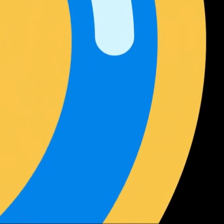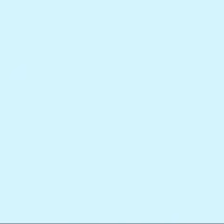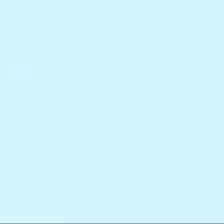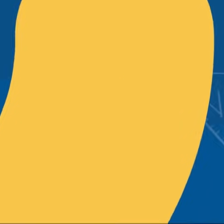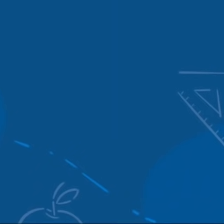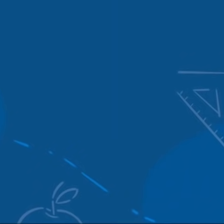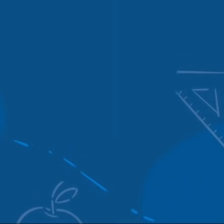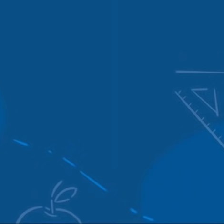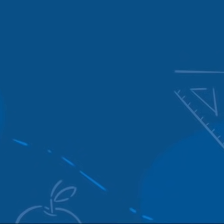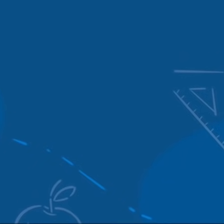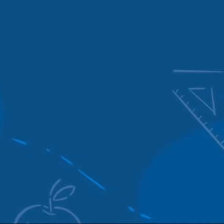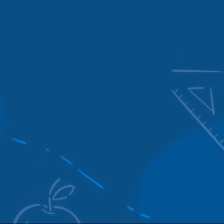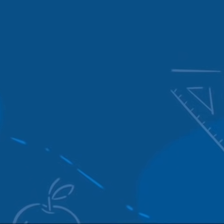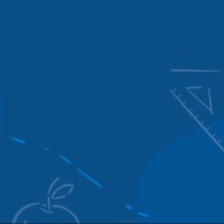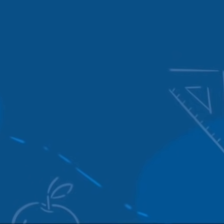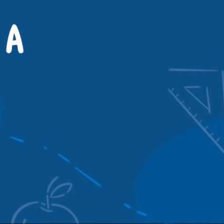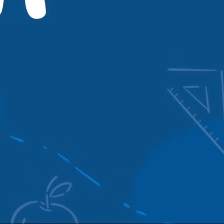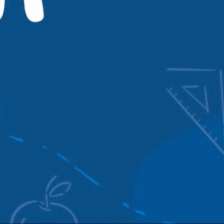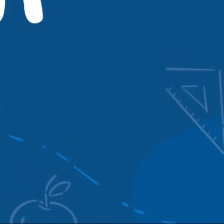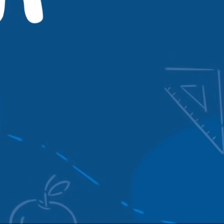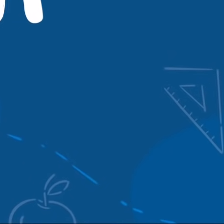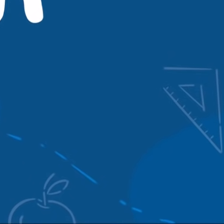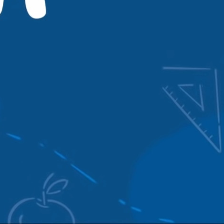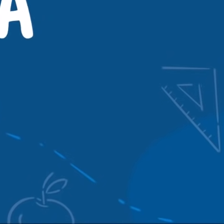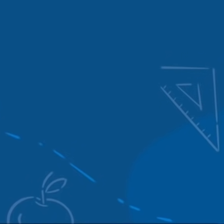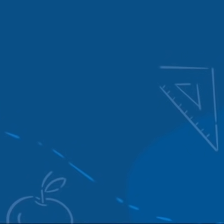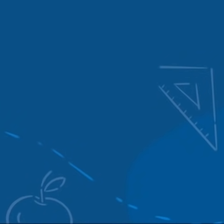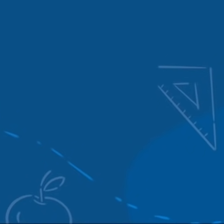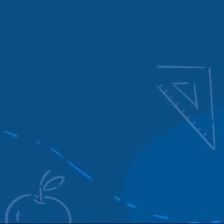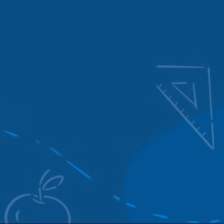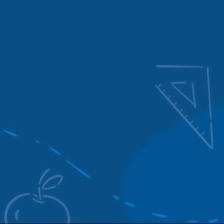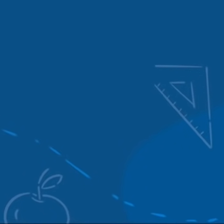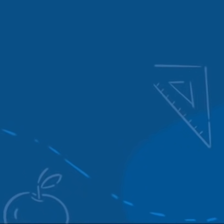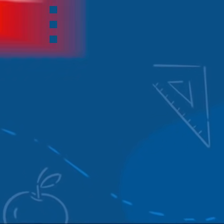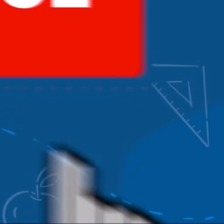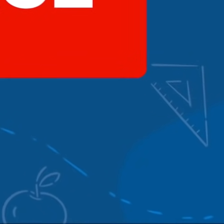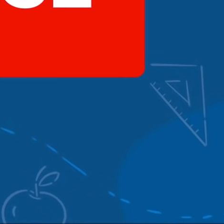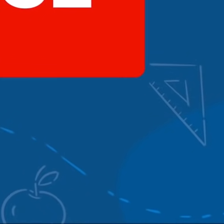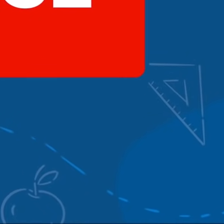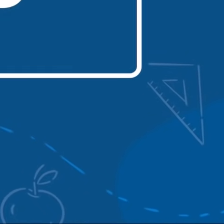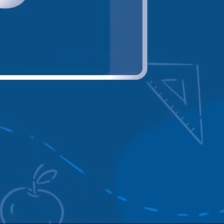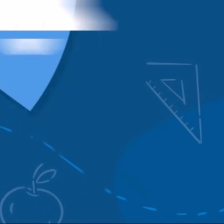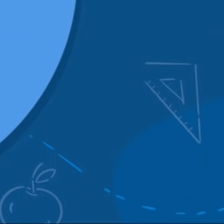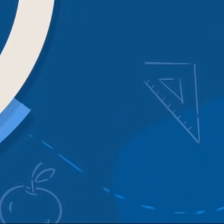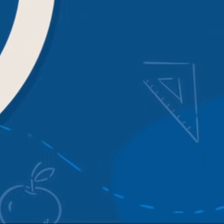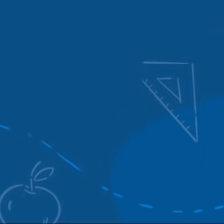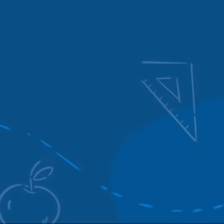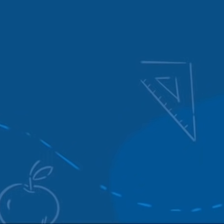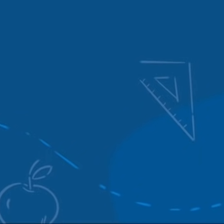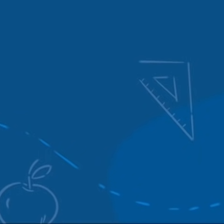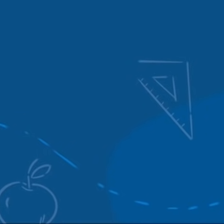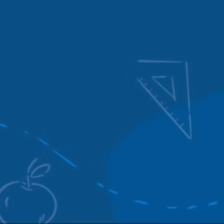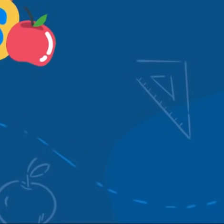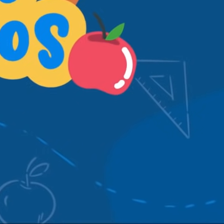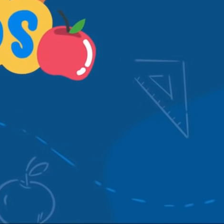musicalices. Espero que este video te ayude un poco. Si conoces a alguien que le pueda ayudar a este video, comparte, dale like y suscríbete. Saludos.